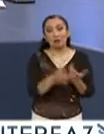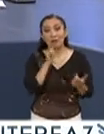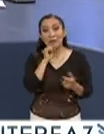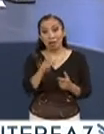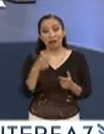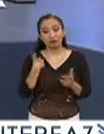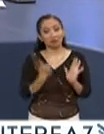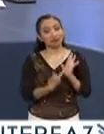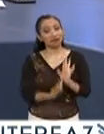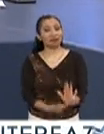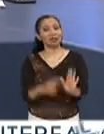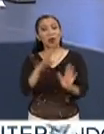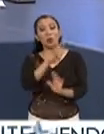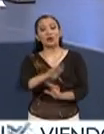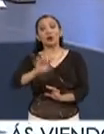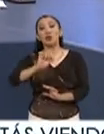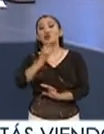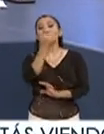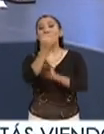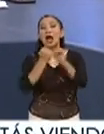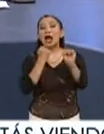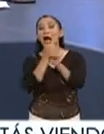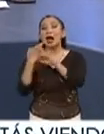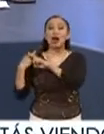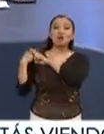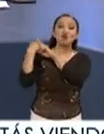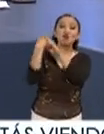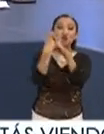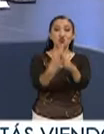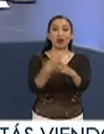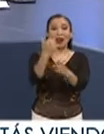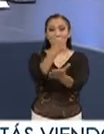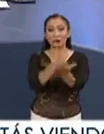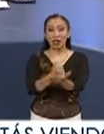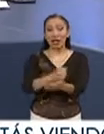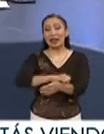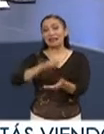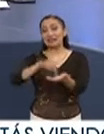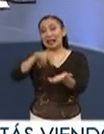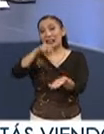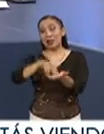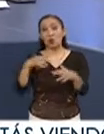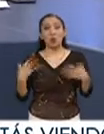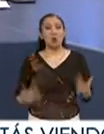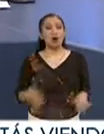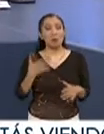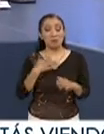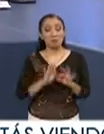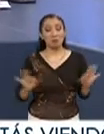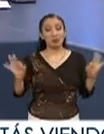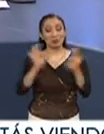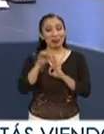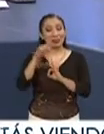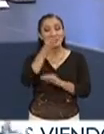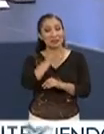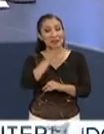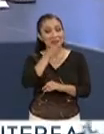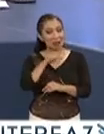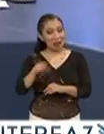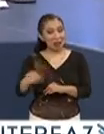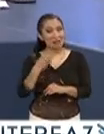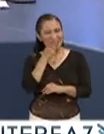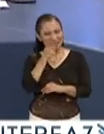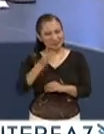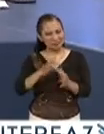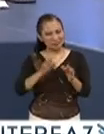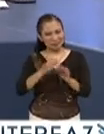además se enmarca en el 441 aniversario de la ciudad de Saltillo, así que muy importante esta celebración y como